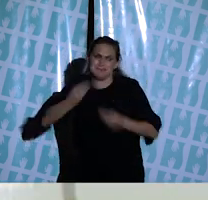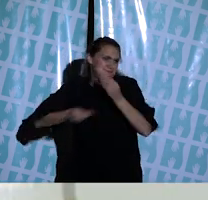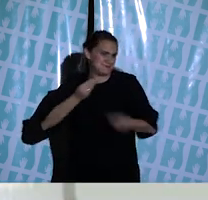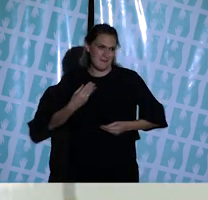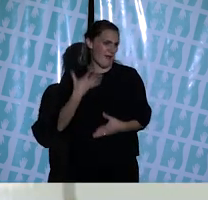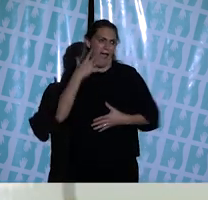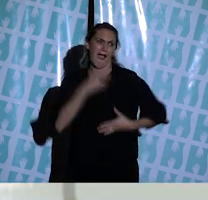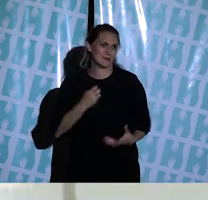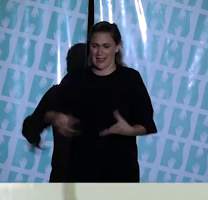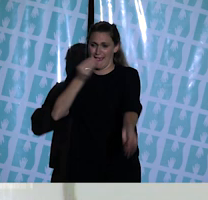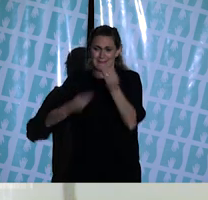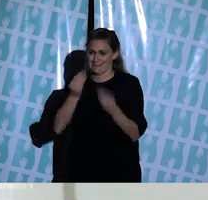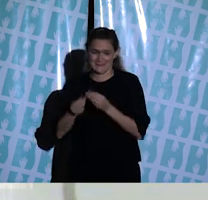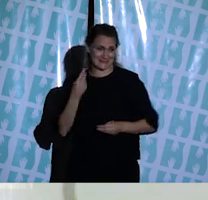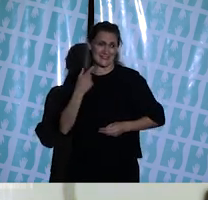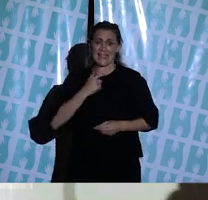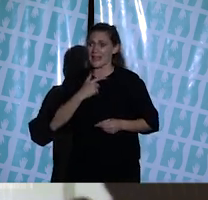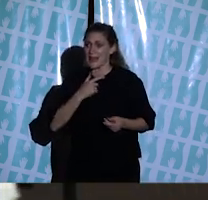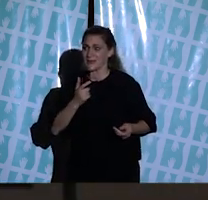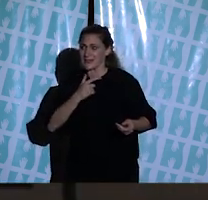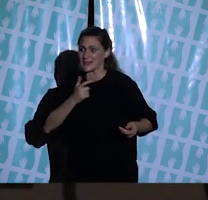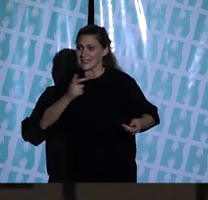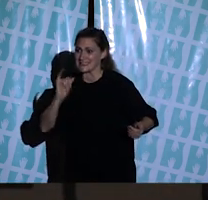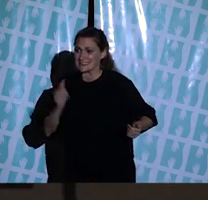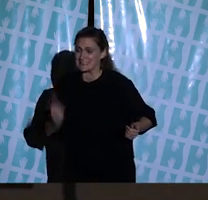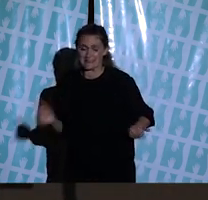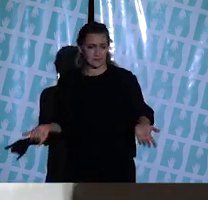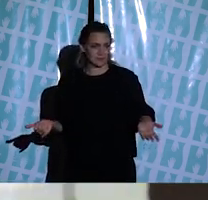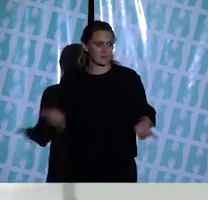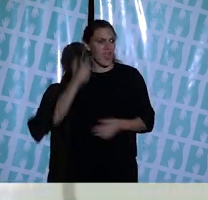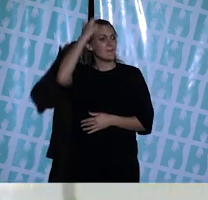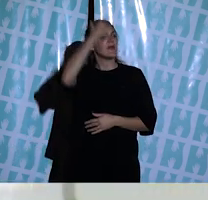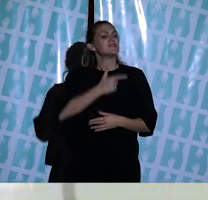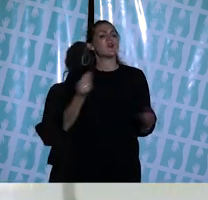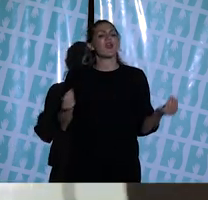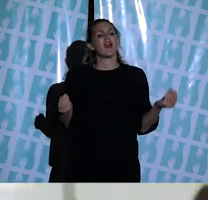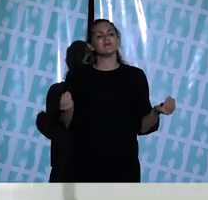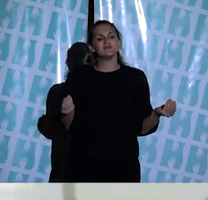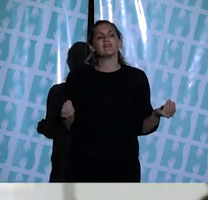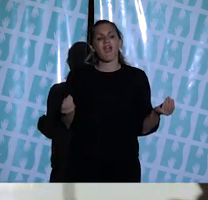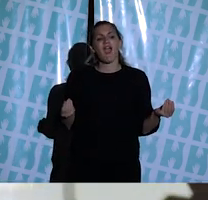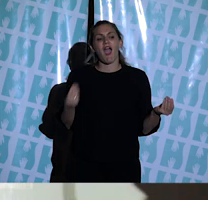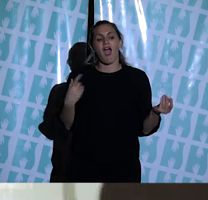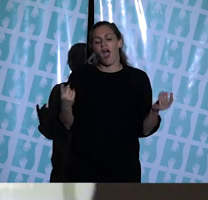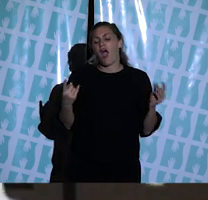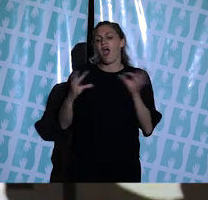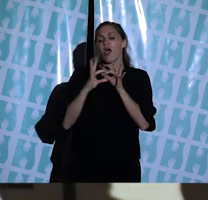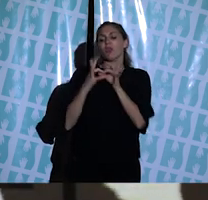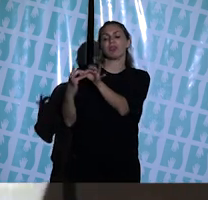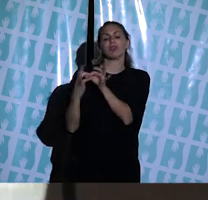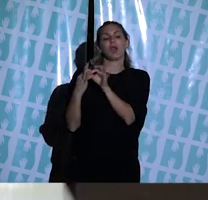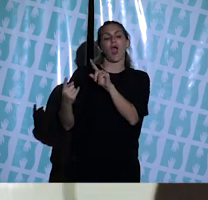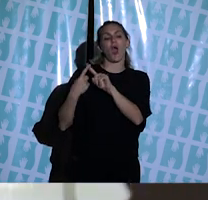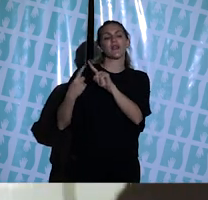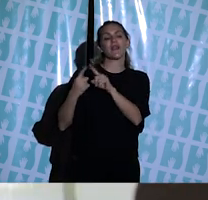había ahí por esa ansiedad. Yo ya, el humano desarrolla otra conexión. ¿Cuál es la